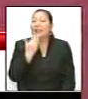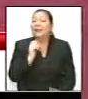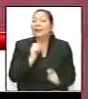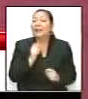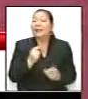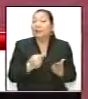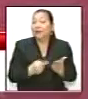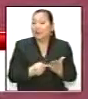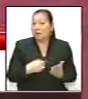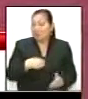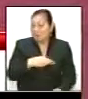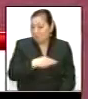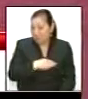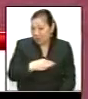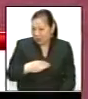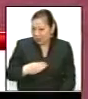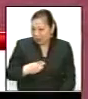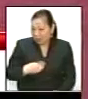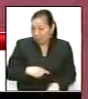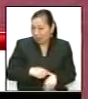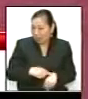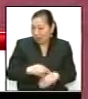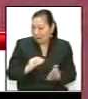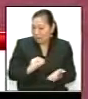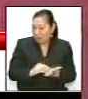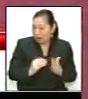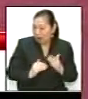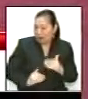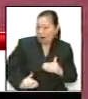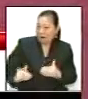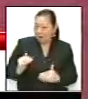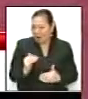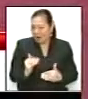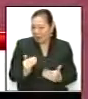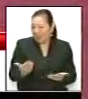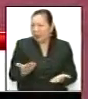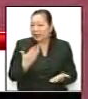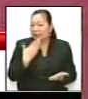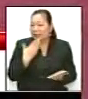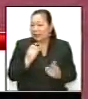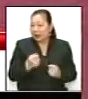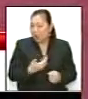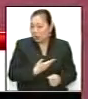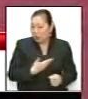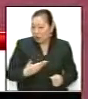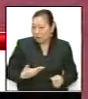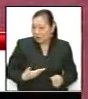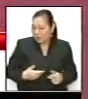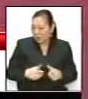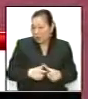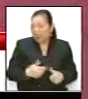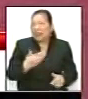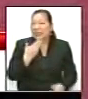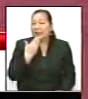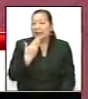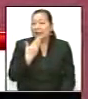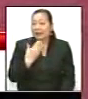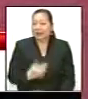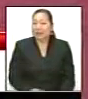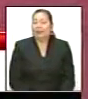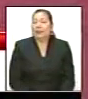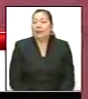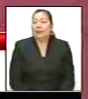asistencia técnica? ¿Los ministerios que tienen el atraso más grande en el proceso de reconstrucción? ¿A quién le van a dar? ¿A los gobiernos regionales y locales? ¿Quiénes?